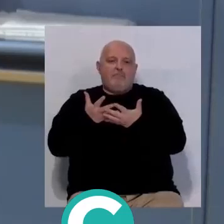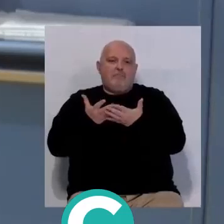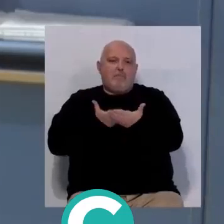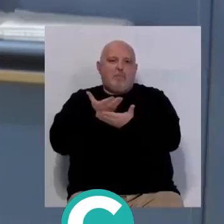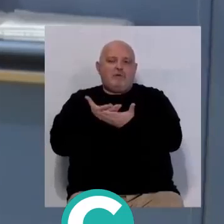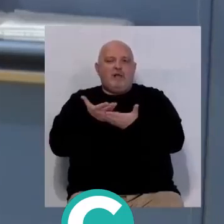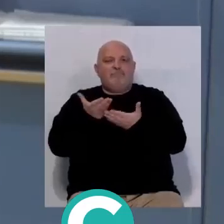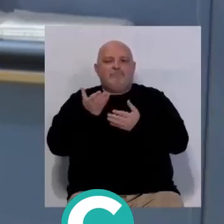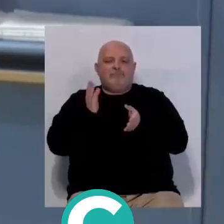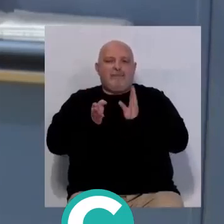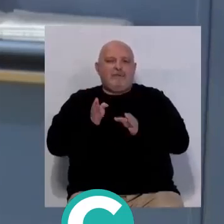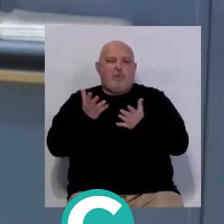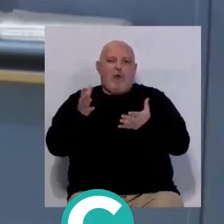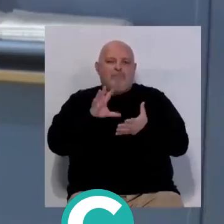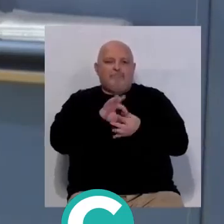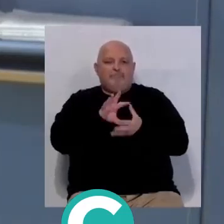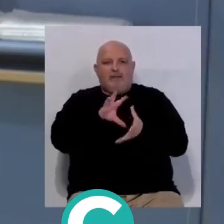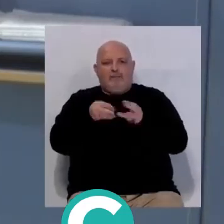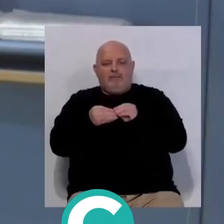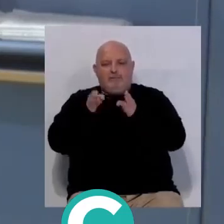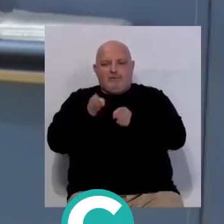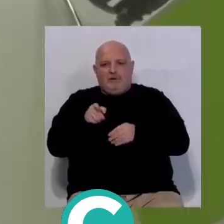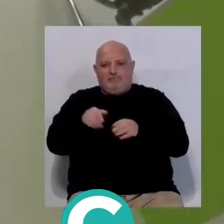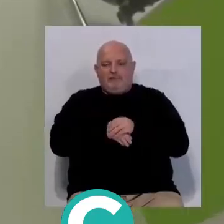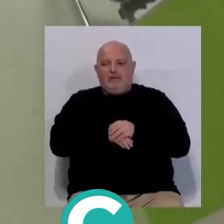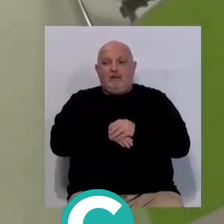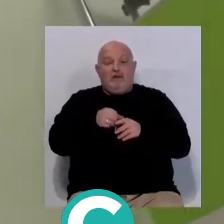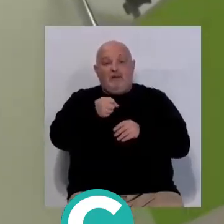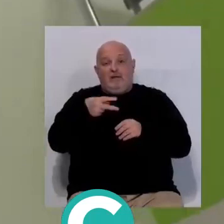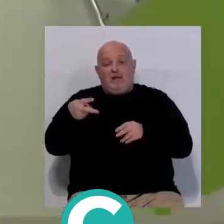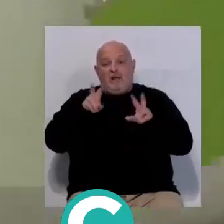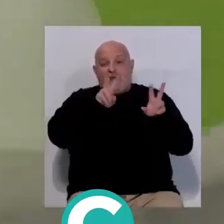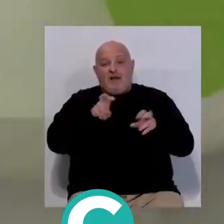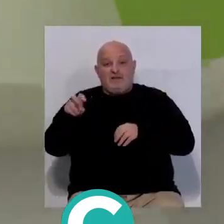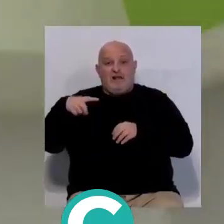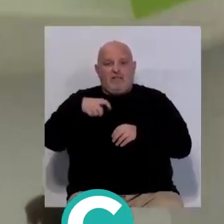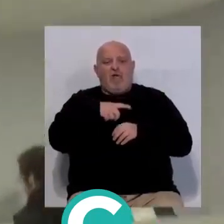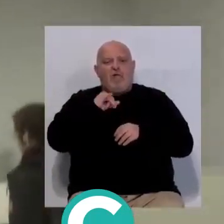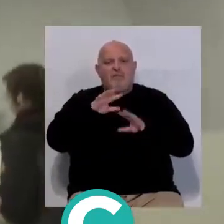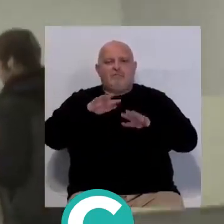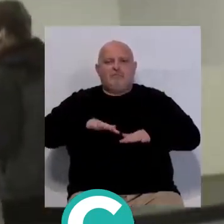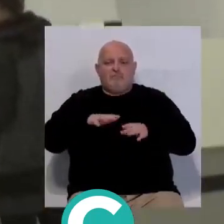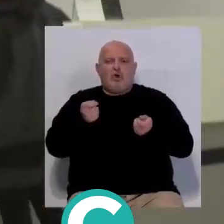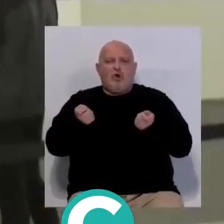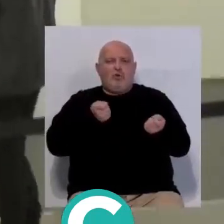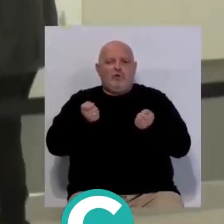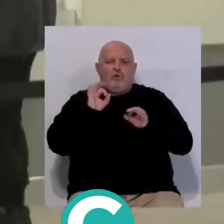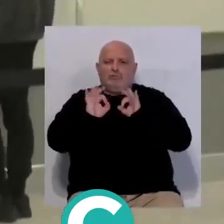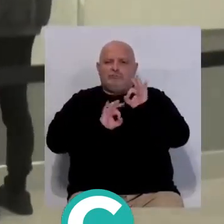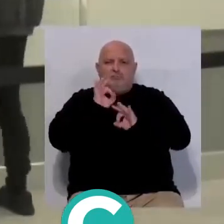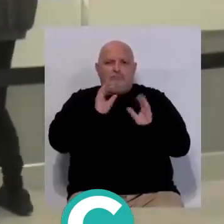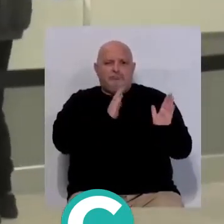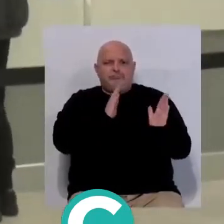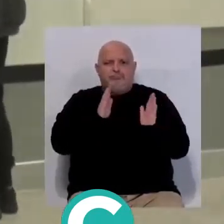propuesta de tratamiento lo más adecuada y personalizada posible. La resolución de los casos de cáncer cuenta aquí con una coordinada organización de